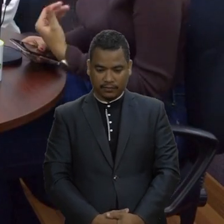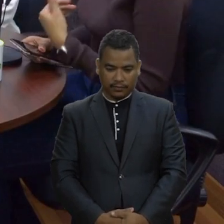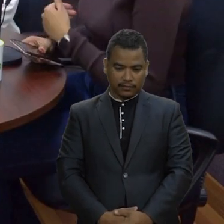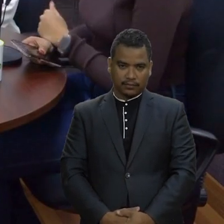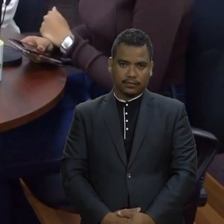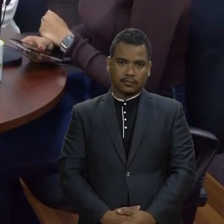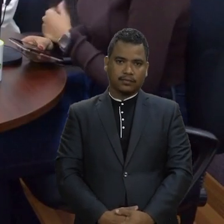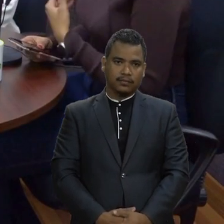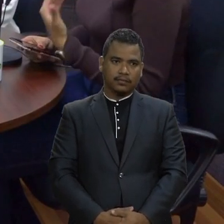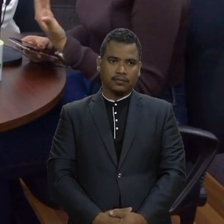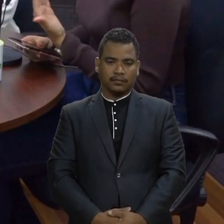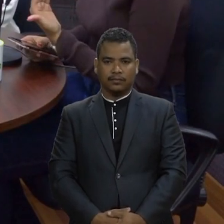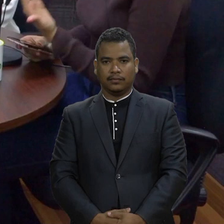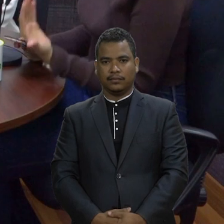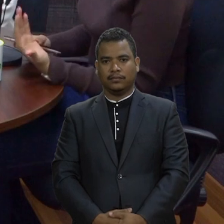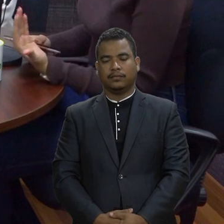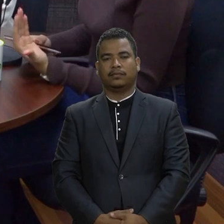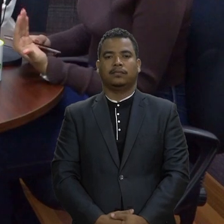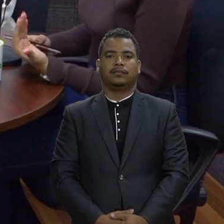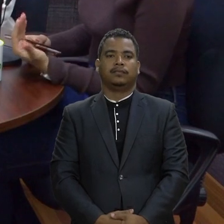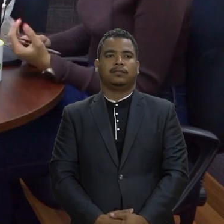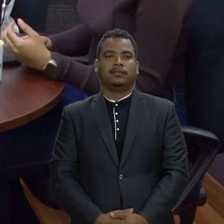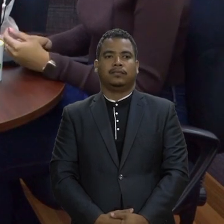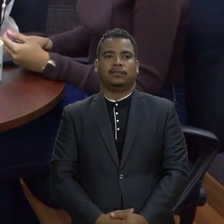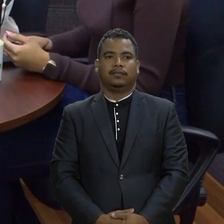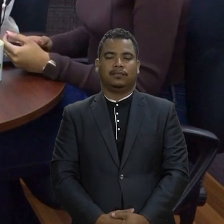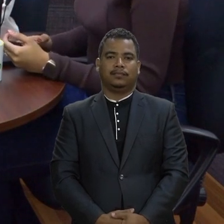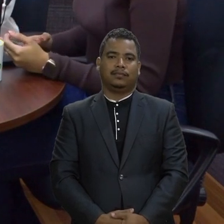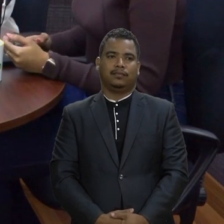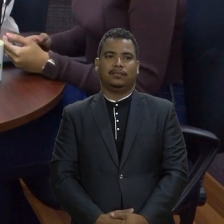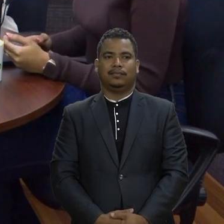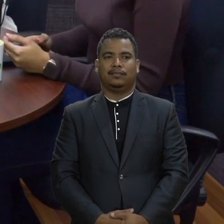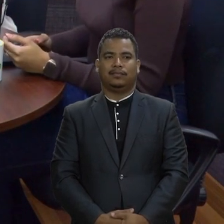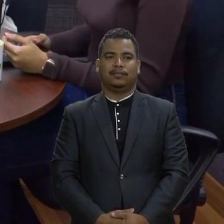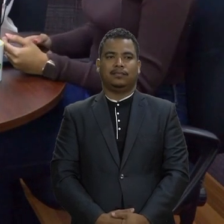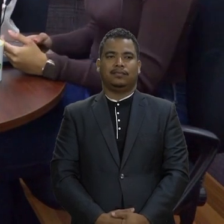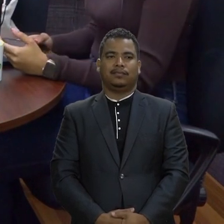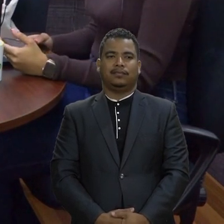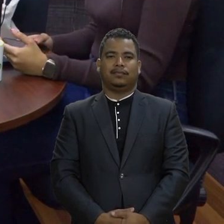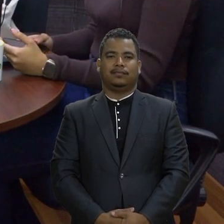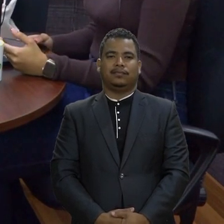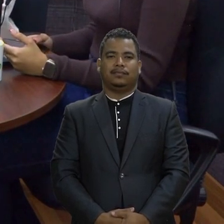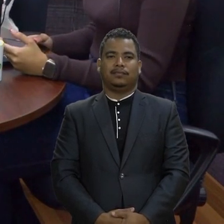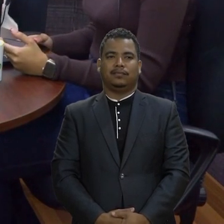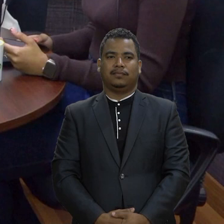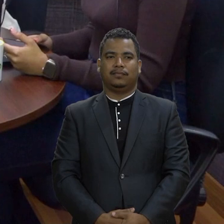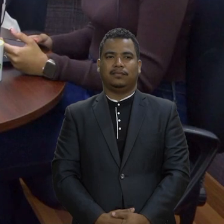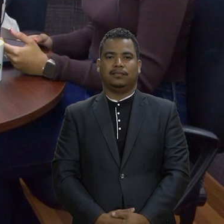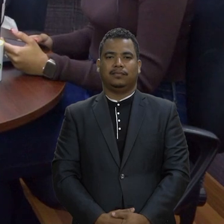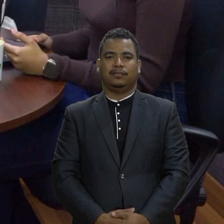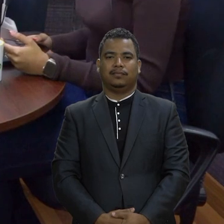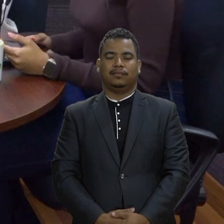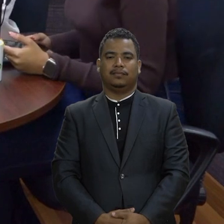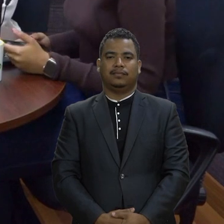sociedad tiene muchas dudas. Entonces vamos de inmediato con este bloque de preguntas. Bueno, si tienen dudas, yo espero poder